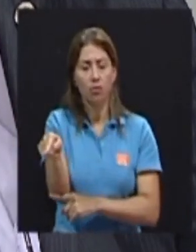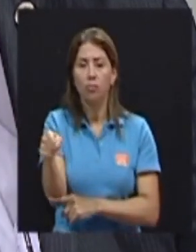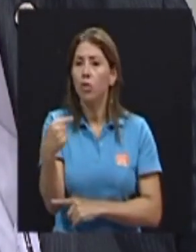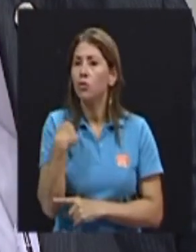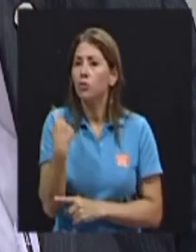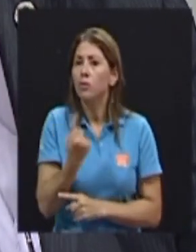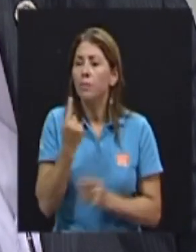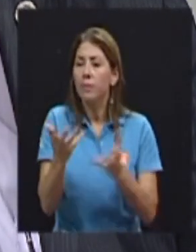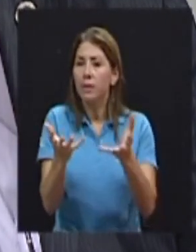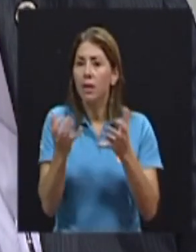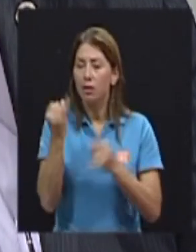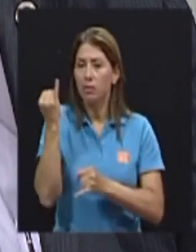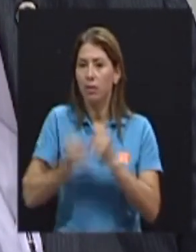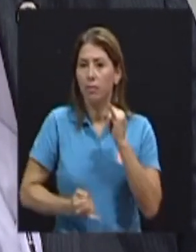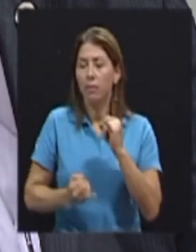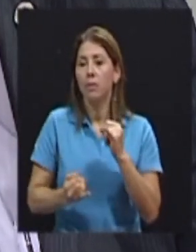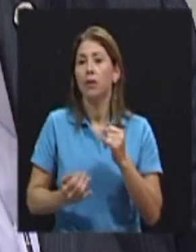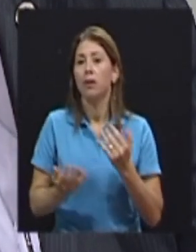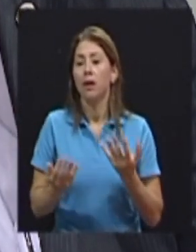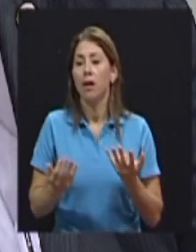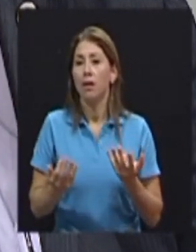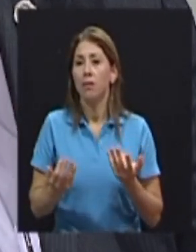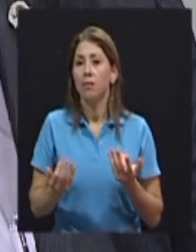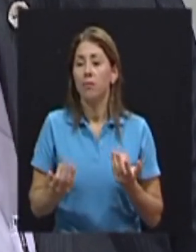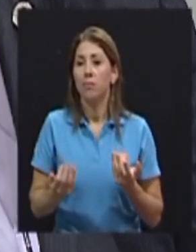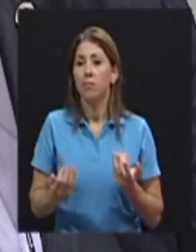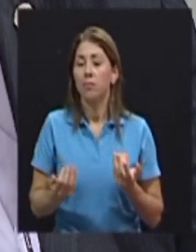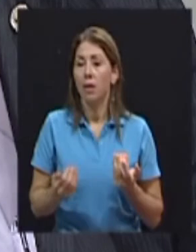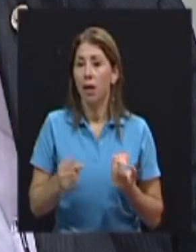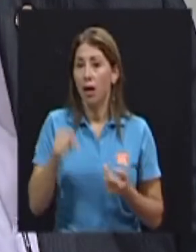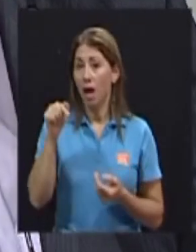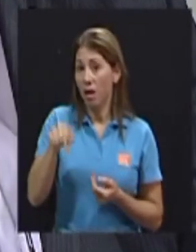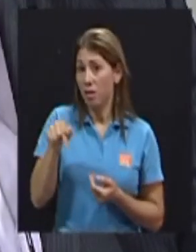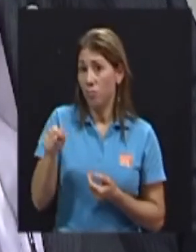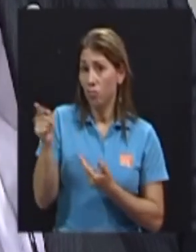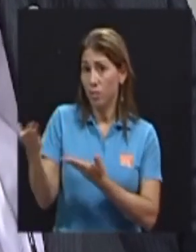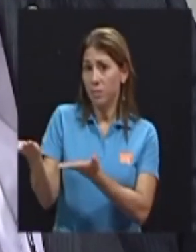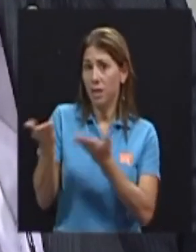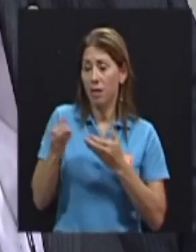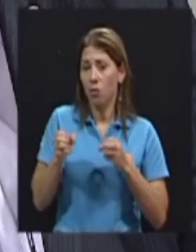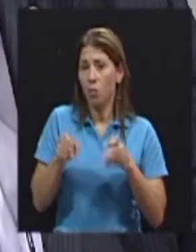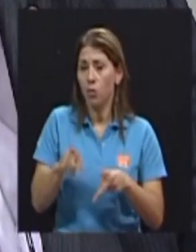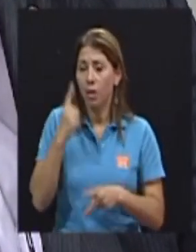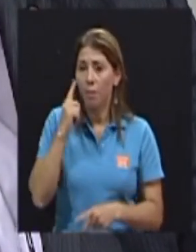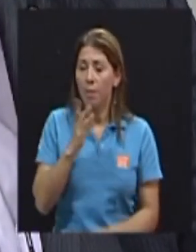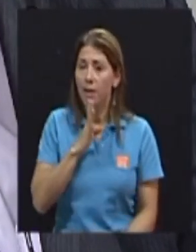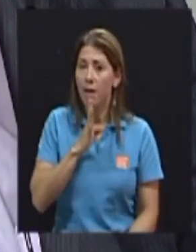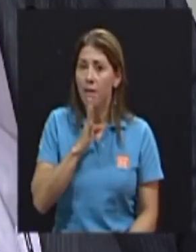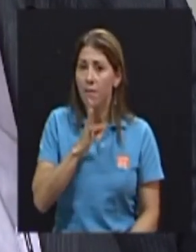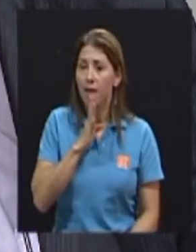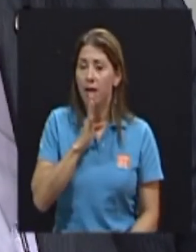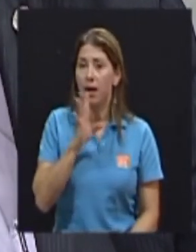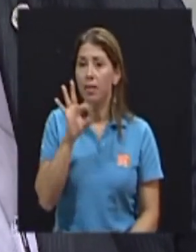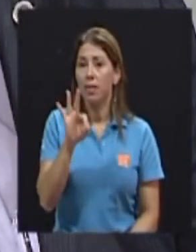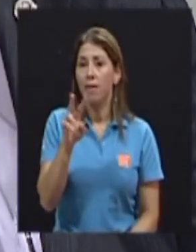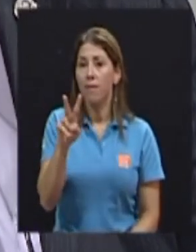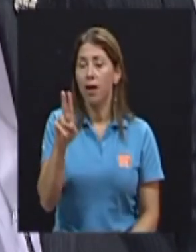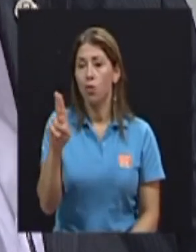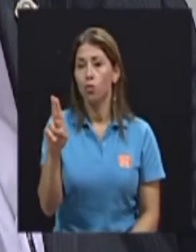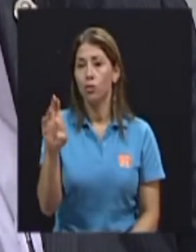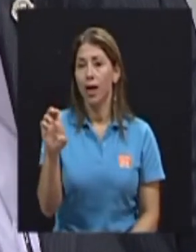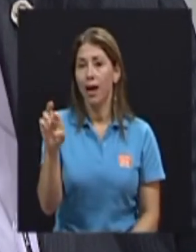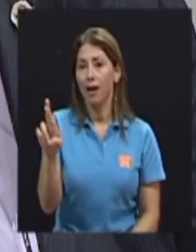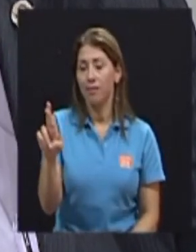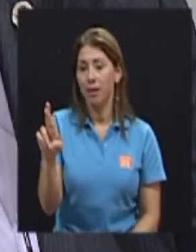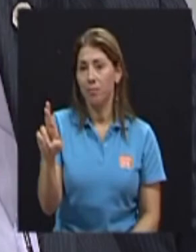quisiera terminar en este generoso espacio que me está brindando la TV UCR